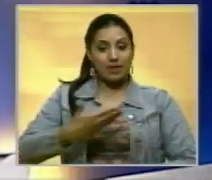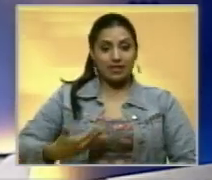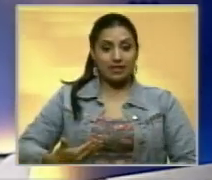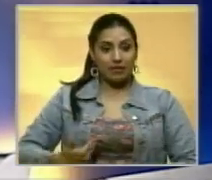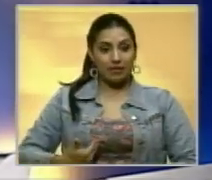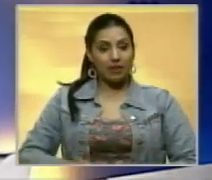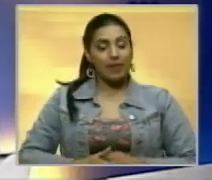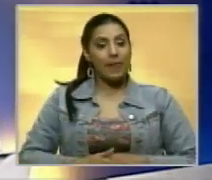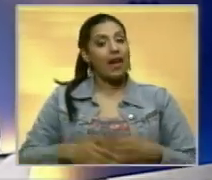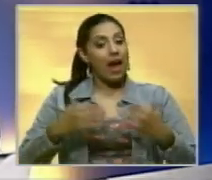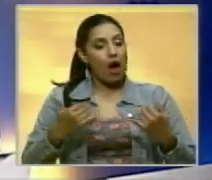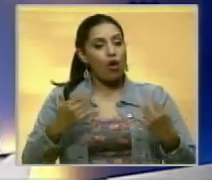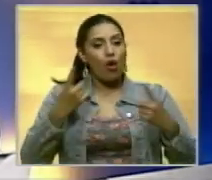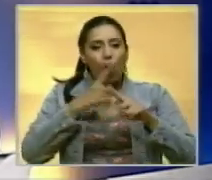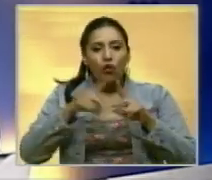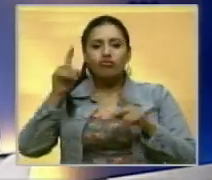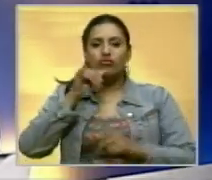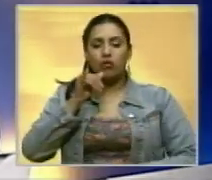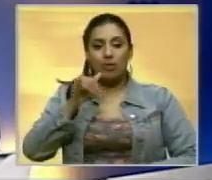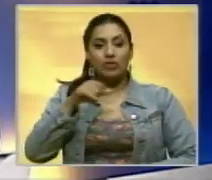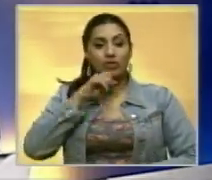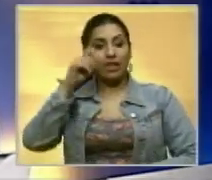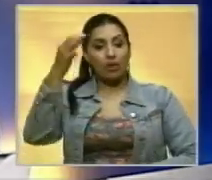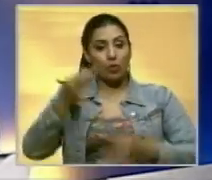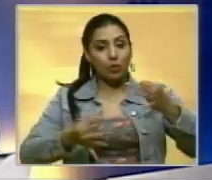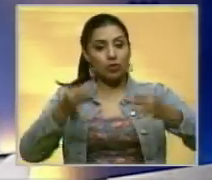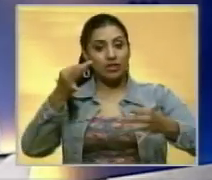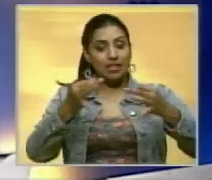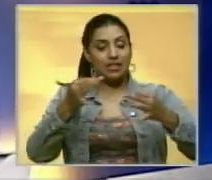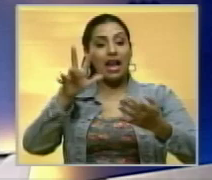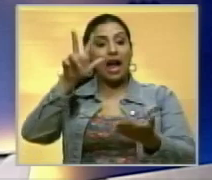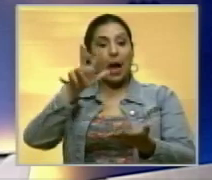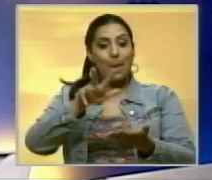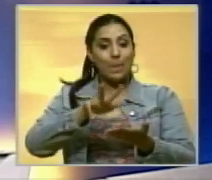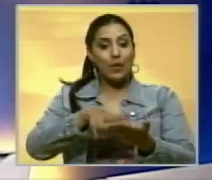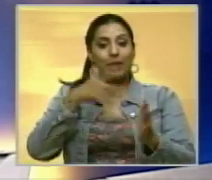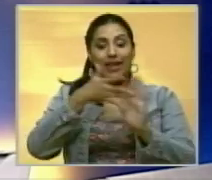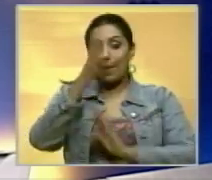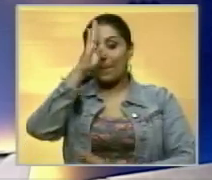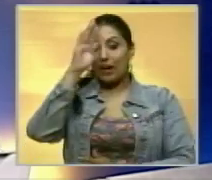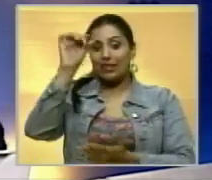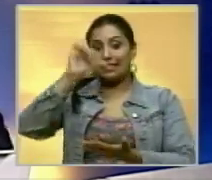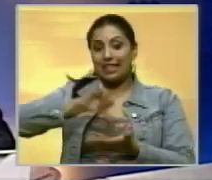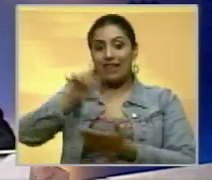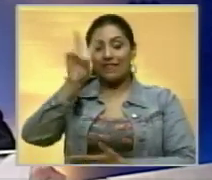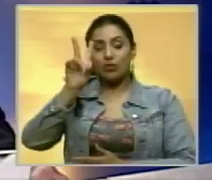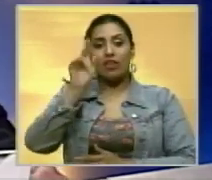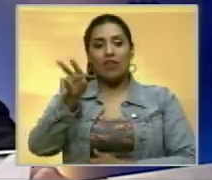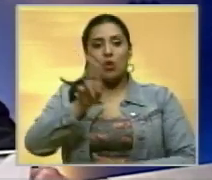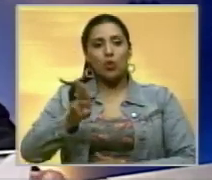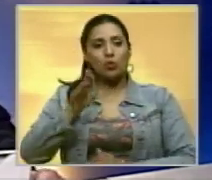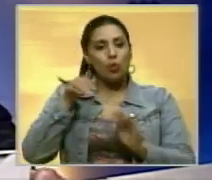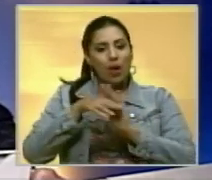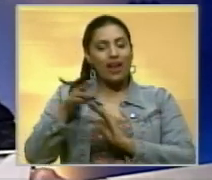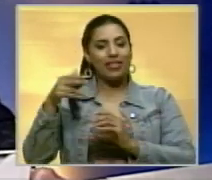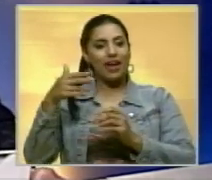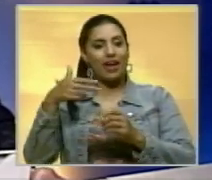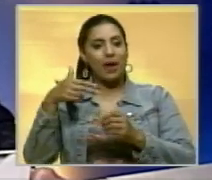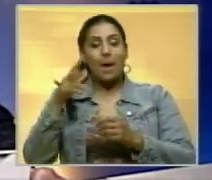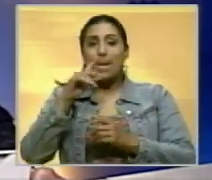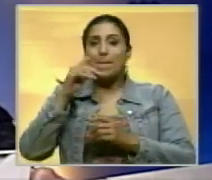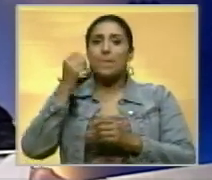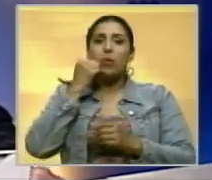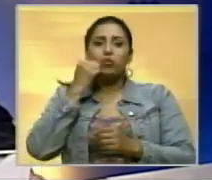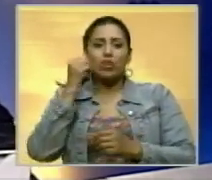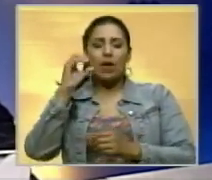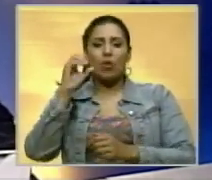Ramos Ayub. Vamos con más información. El Tribunal Supremo de Justicia aprobó que el Banco Central de Venezuela utilice las reservas internacionales sin consultar